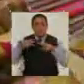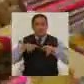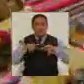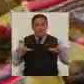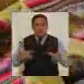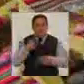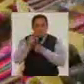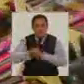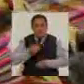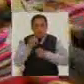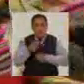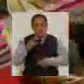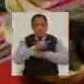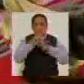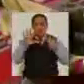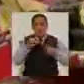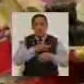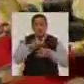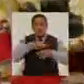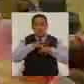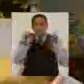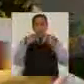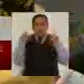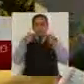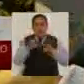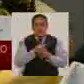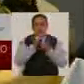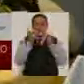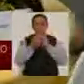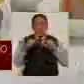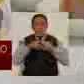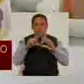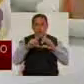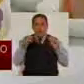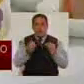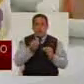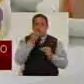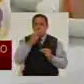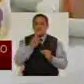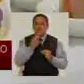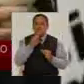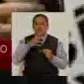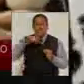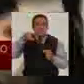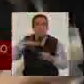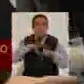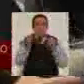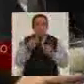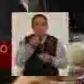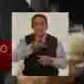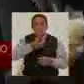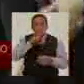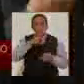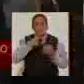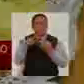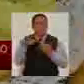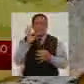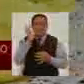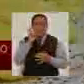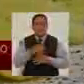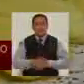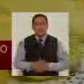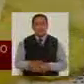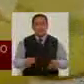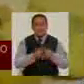cultivo de 19 regiones del país se transformará en hojuelas, platos dulces, salados, bebidas y muchas otras delicias.